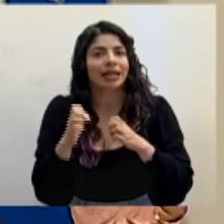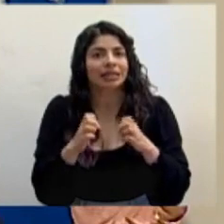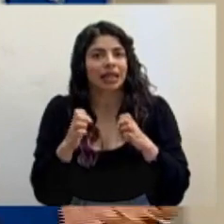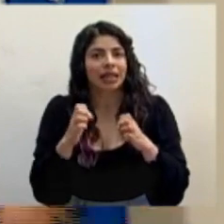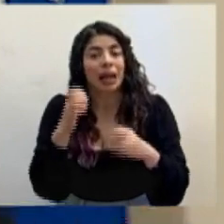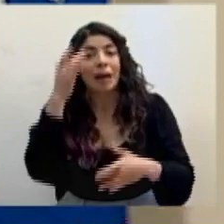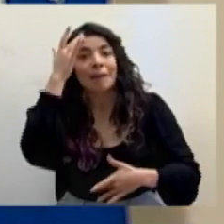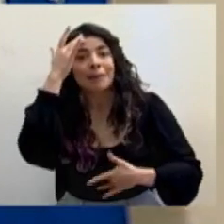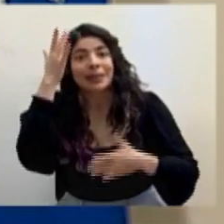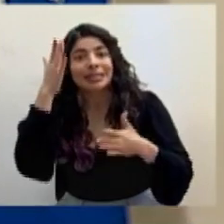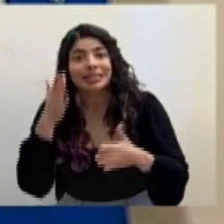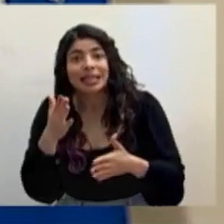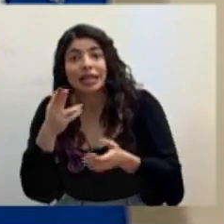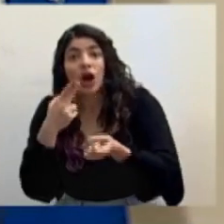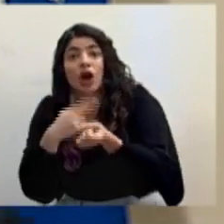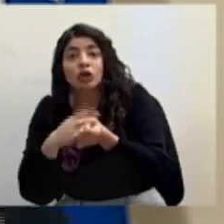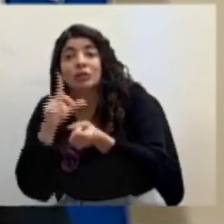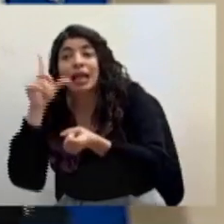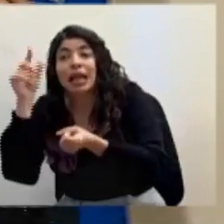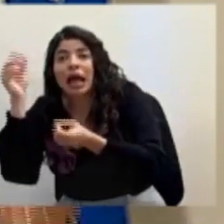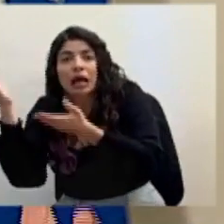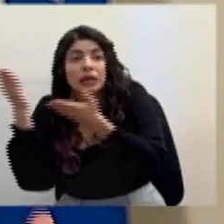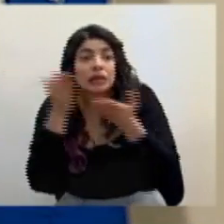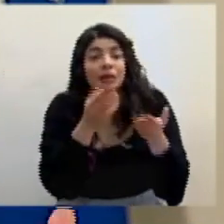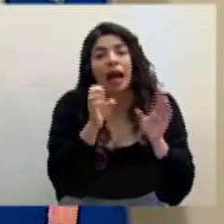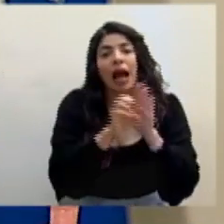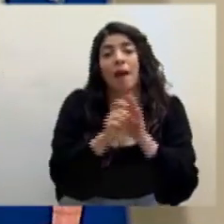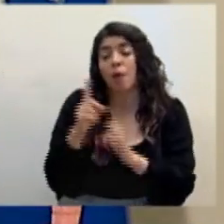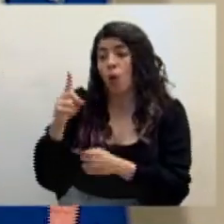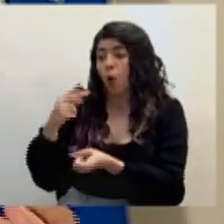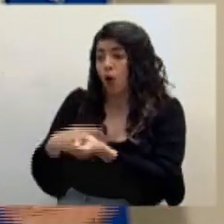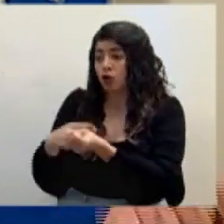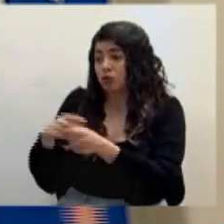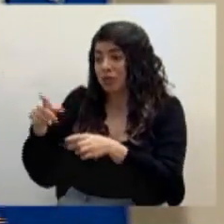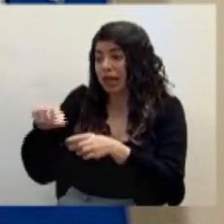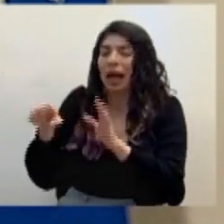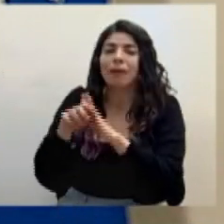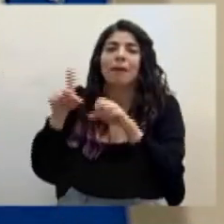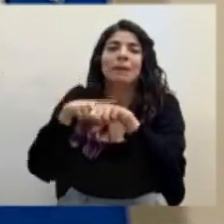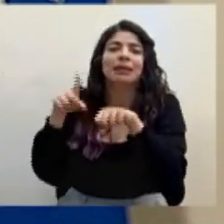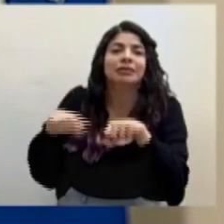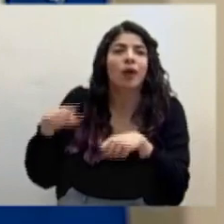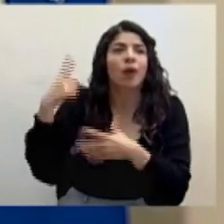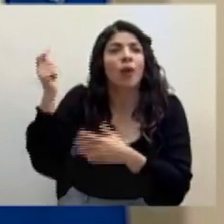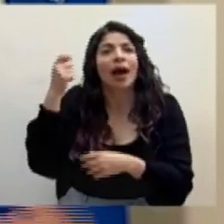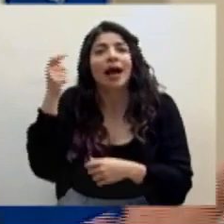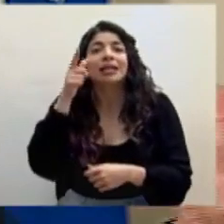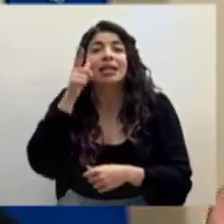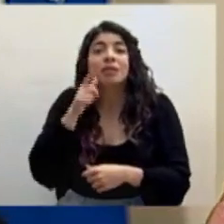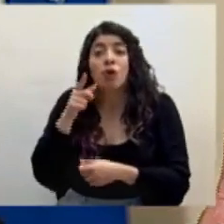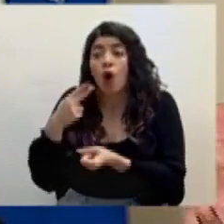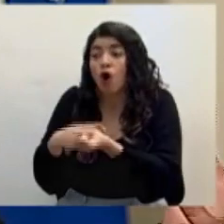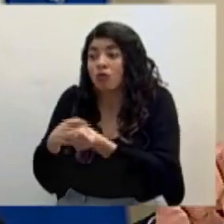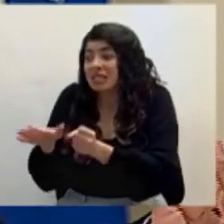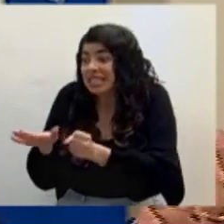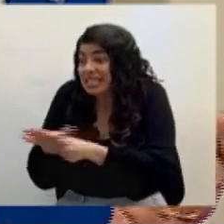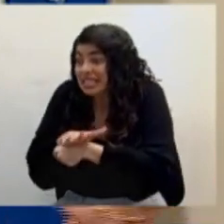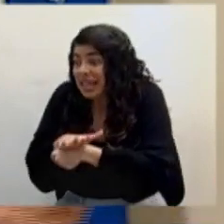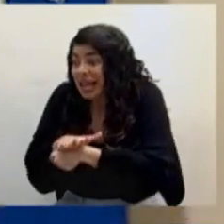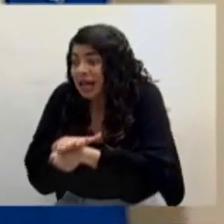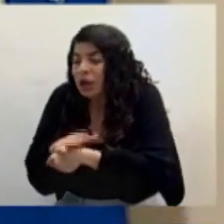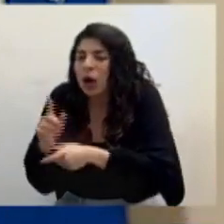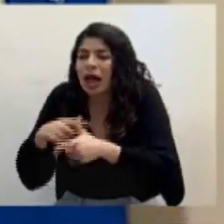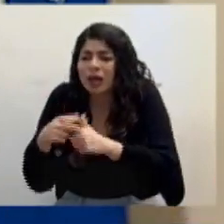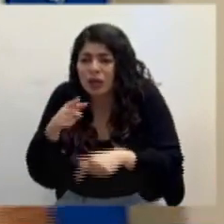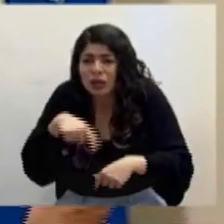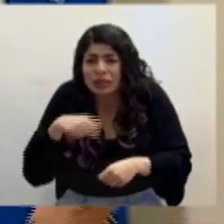de pacientes desde hospitales regionales, es decir, se satura un hospital en una región, Pérez Celedón, Guanacaste, Limón, y se arma